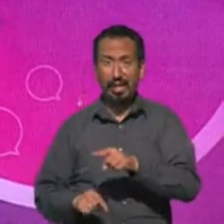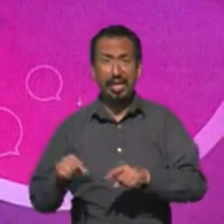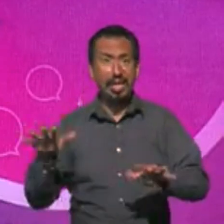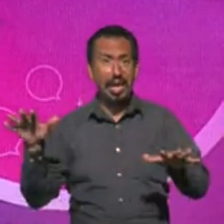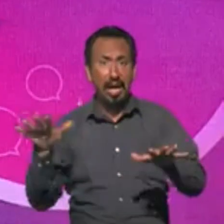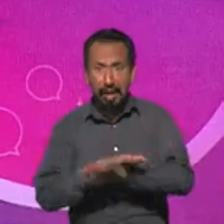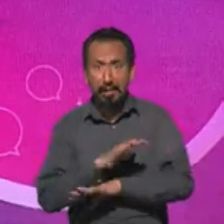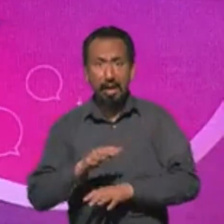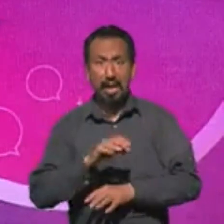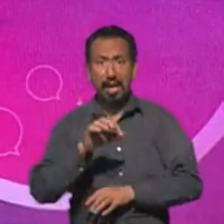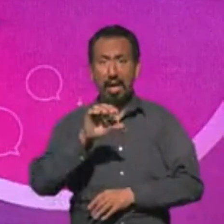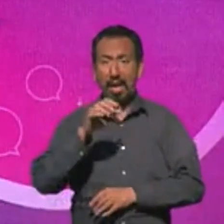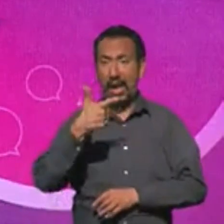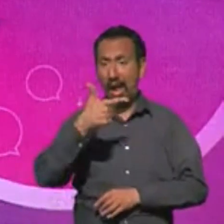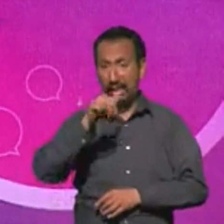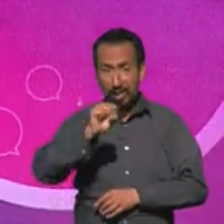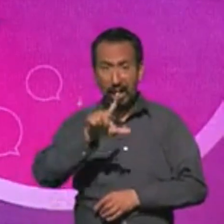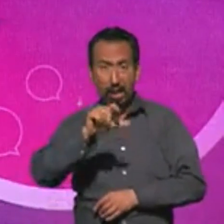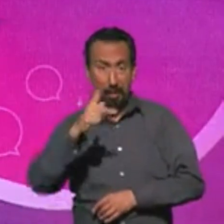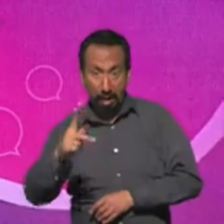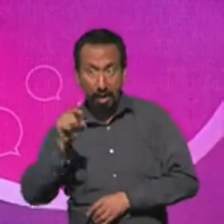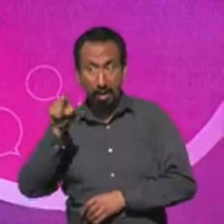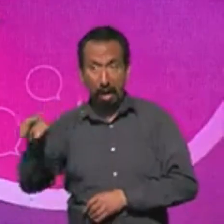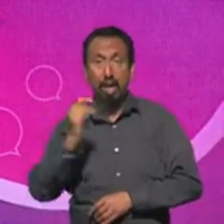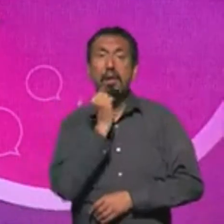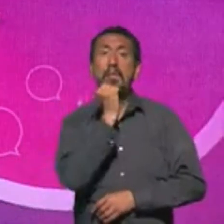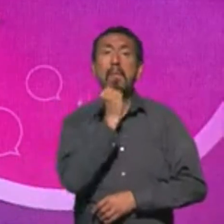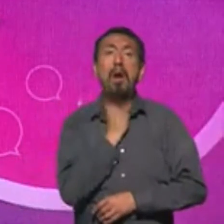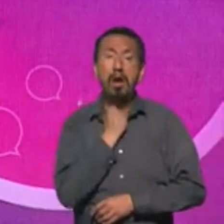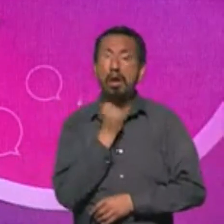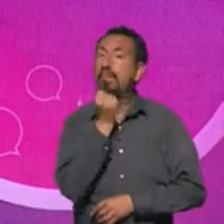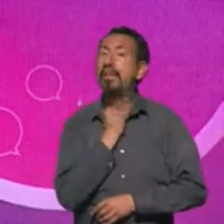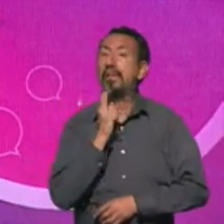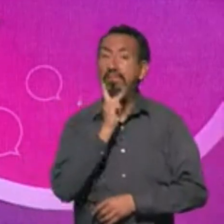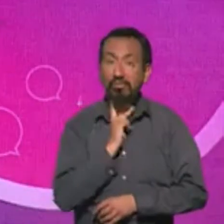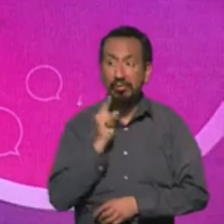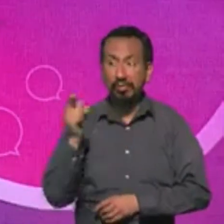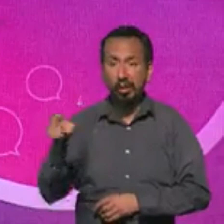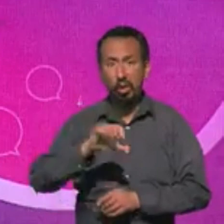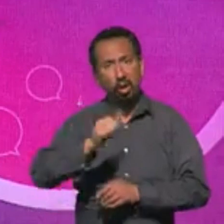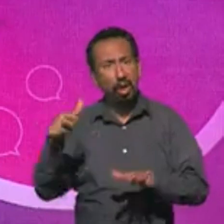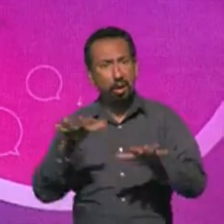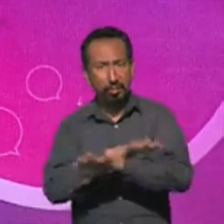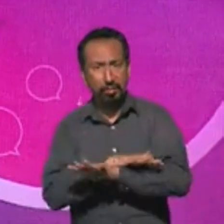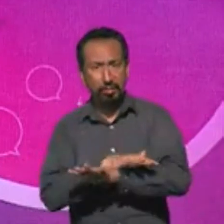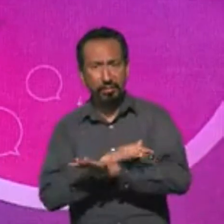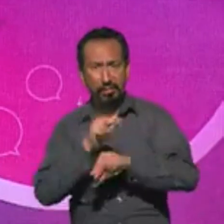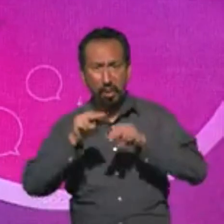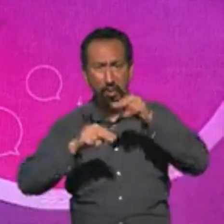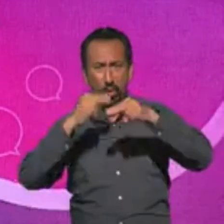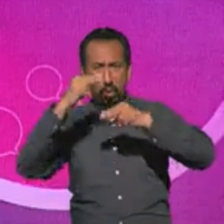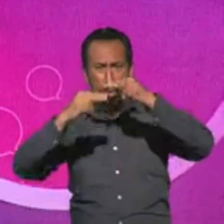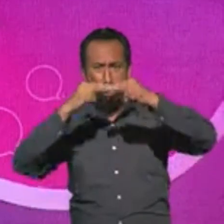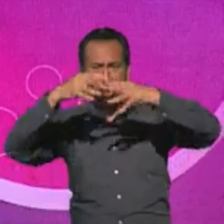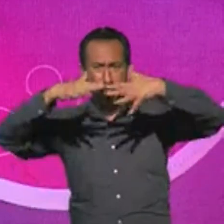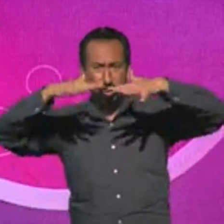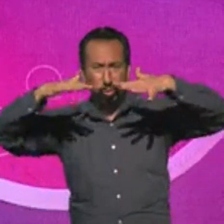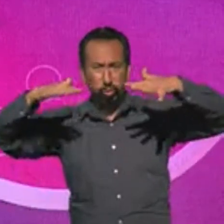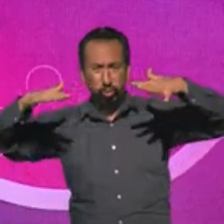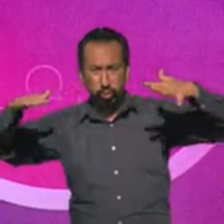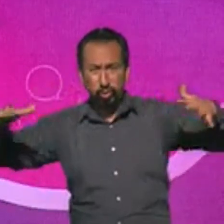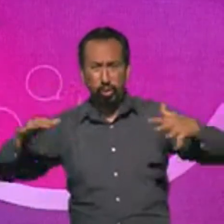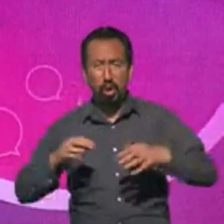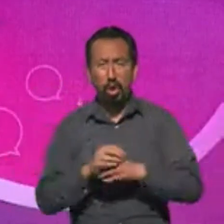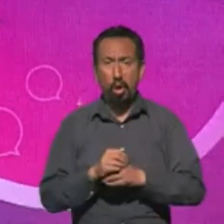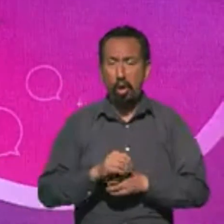combustóleo en la operación de la refinería de Salamanca lo que ha incrementado la emisiones de altos índices de óxido de